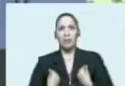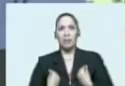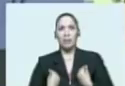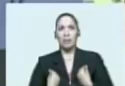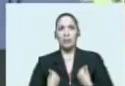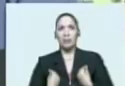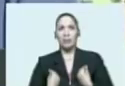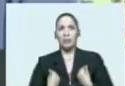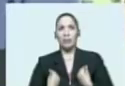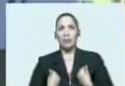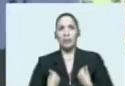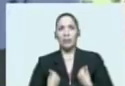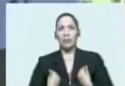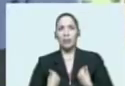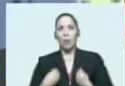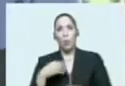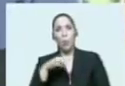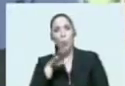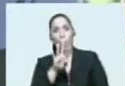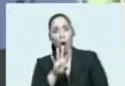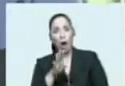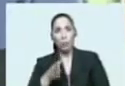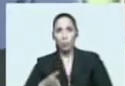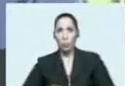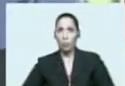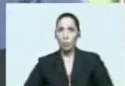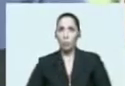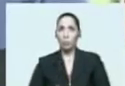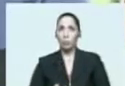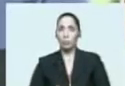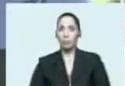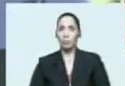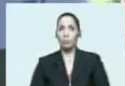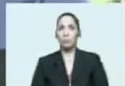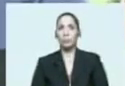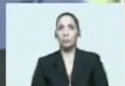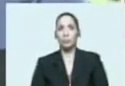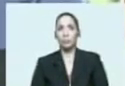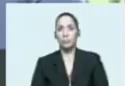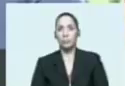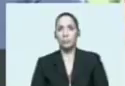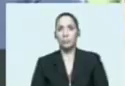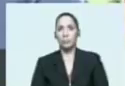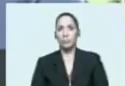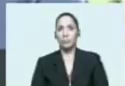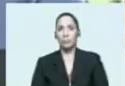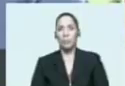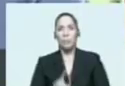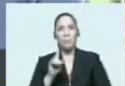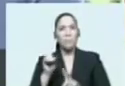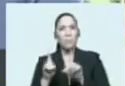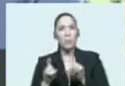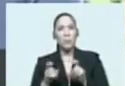mis hijos lucía juan pedro matías y lucas preguntarse